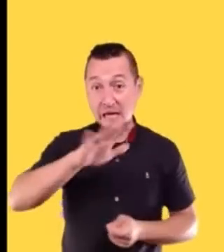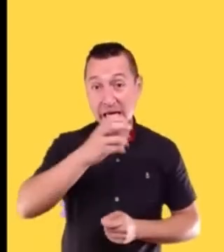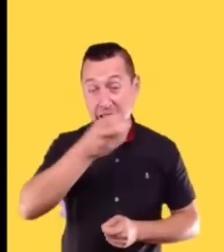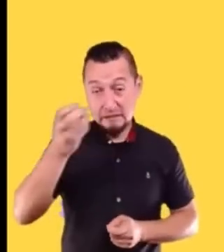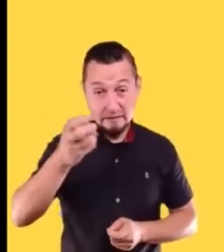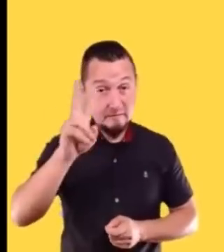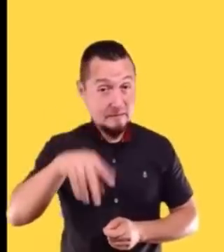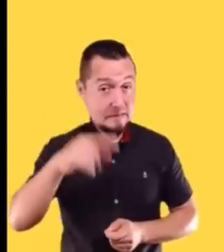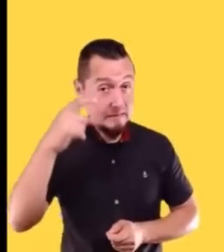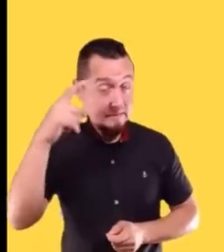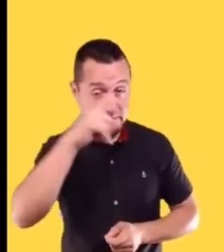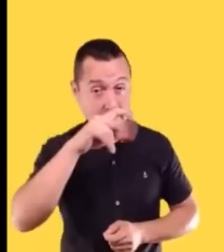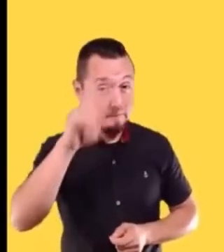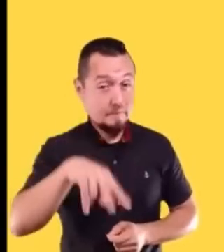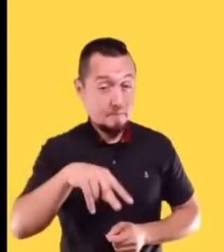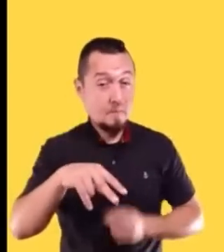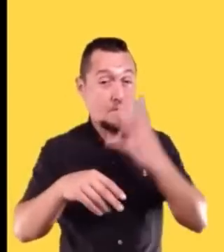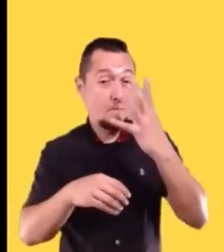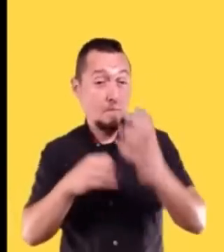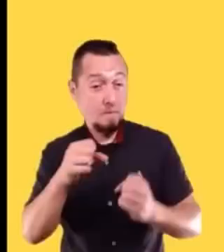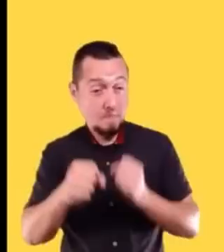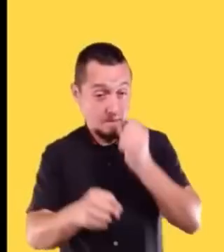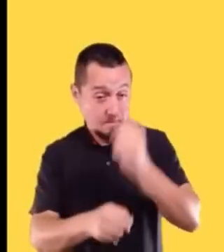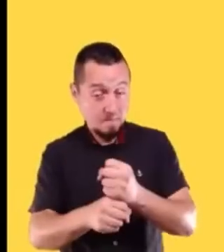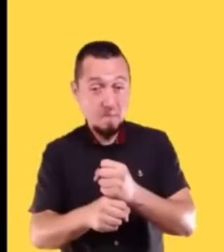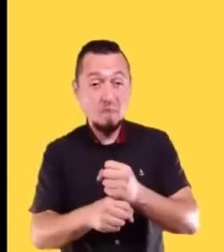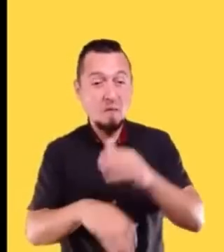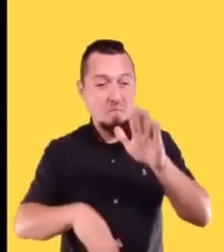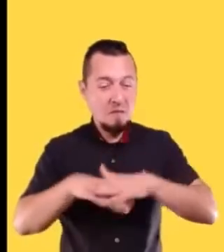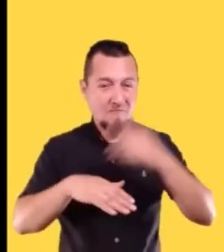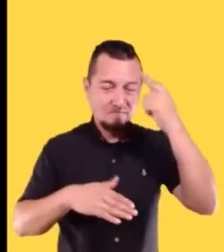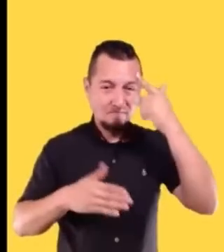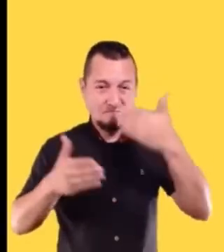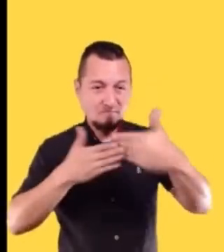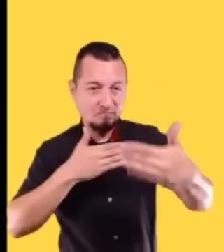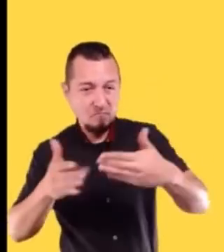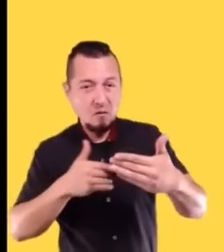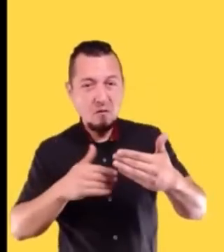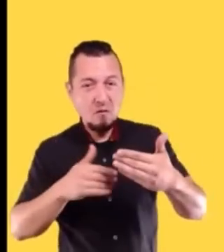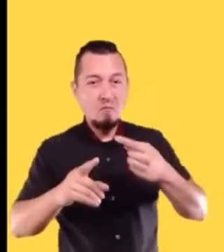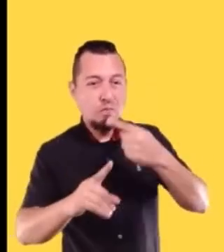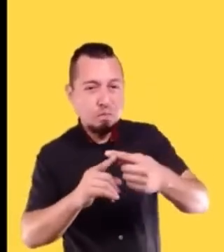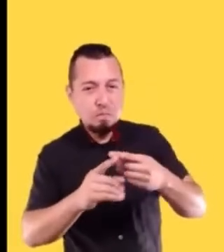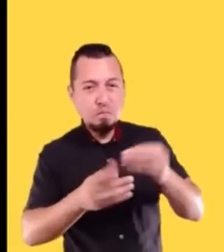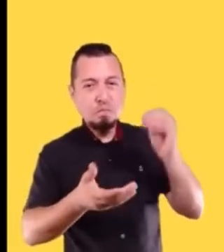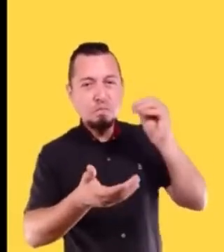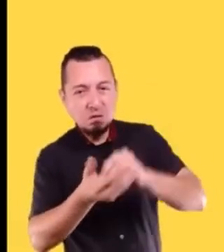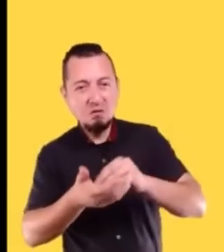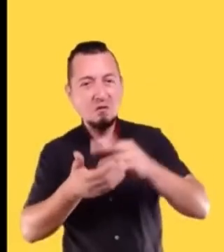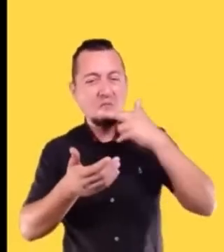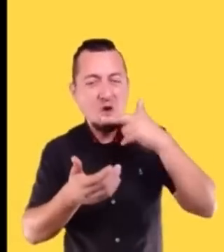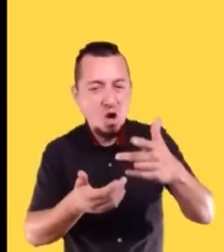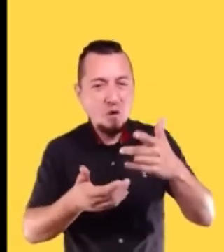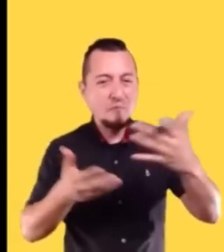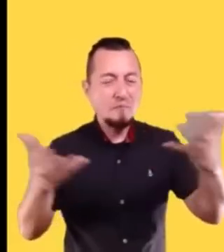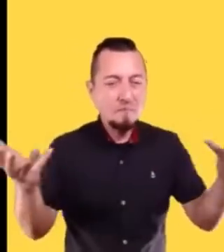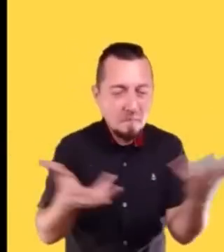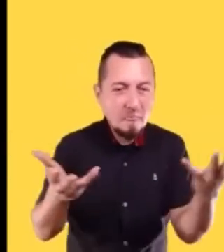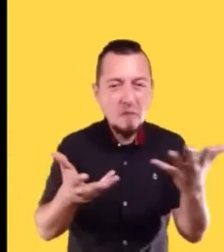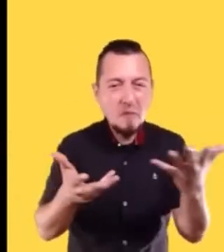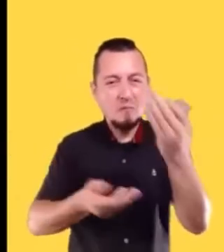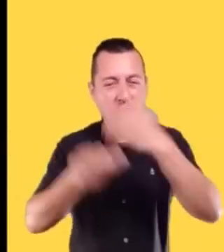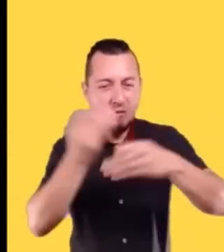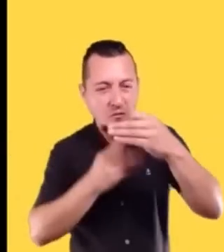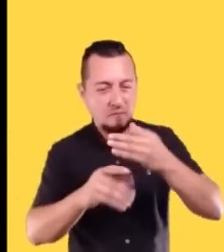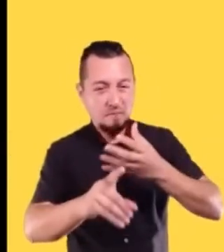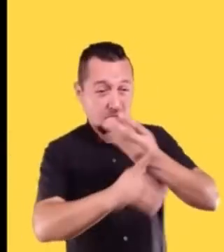nosotros nos ha llevado 4 años y esto es dinámico. Todos los años se agregan elementos, se perfeccionan, se capacitan, y es lo que estamos haciendo en este verano,